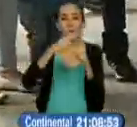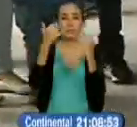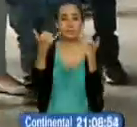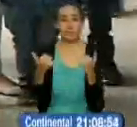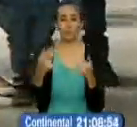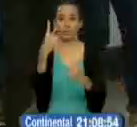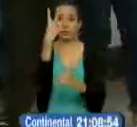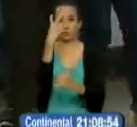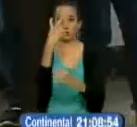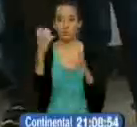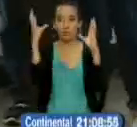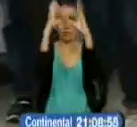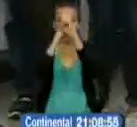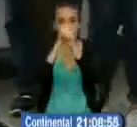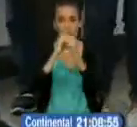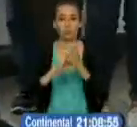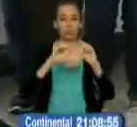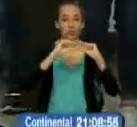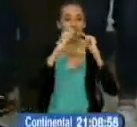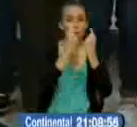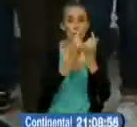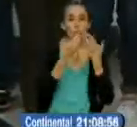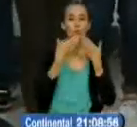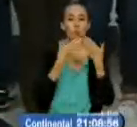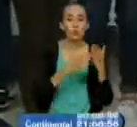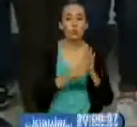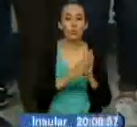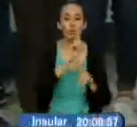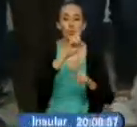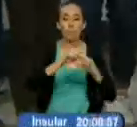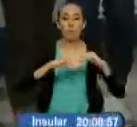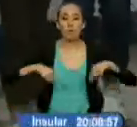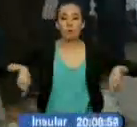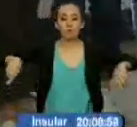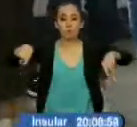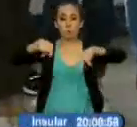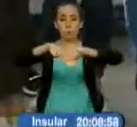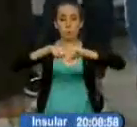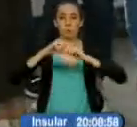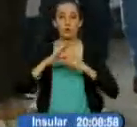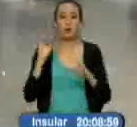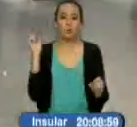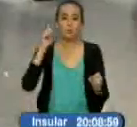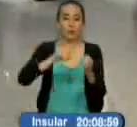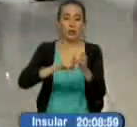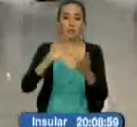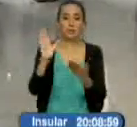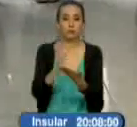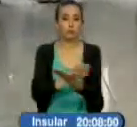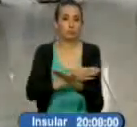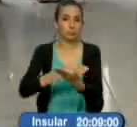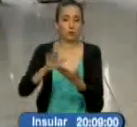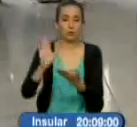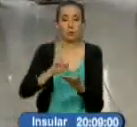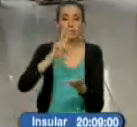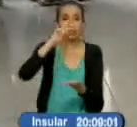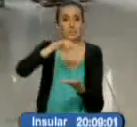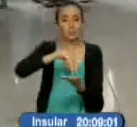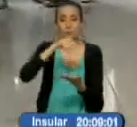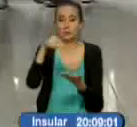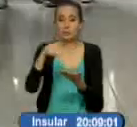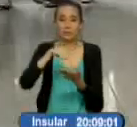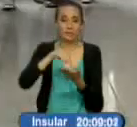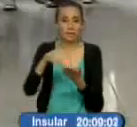las 0 horas. El grupo escolta presidencial Granaderos de Tarqui participó de los actos con una fanfarria militar y una gimnasia libertaria.